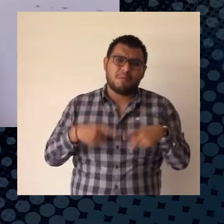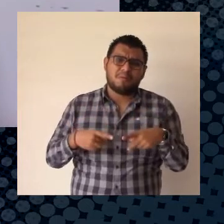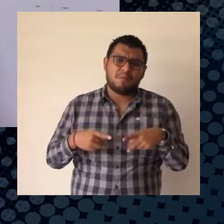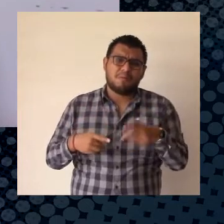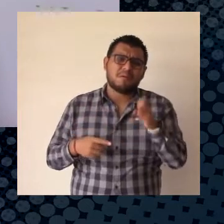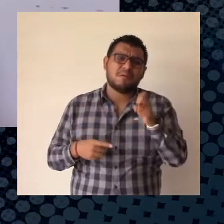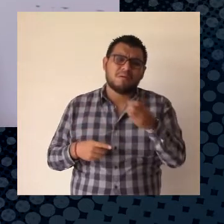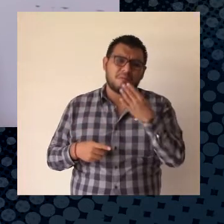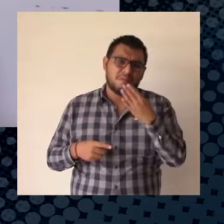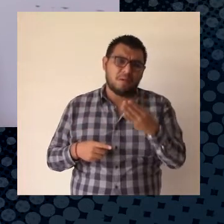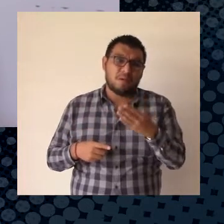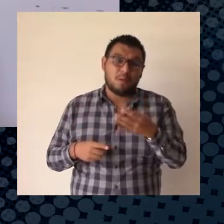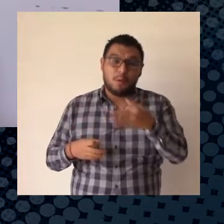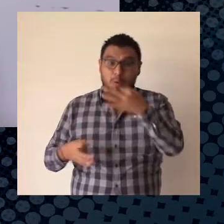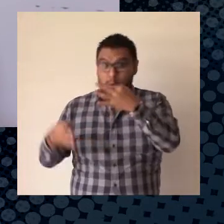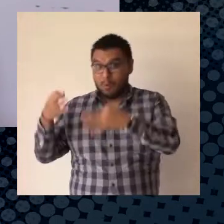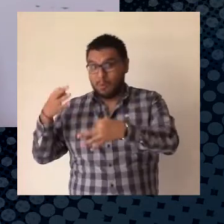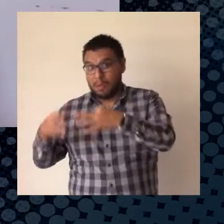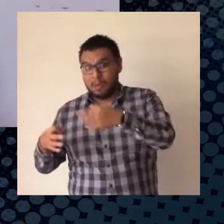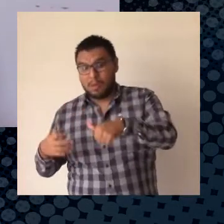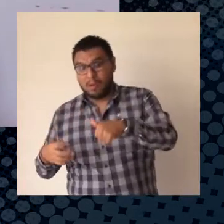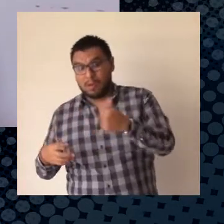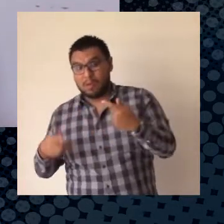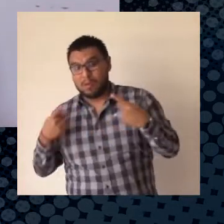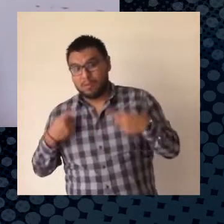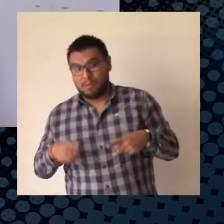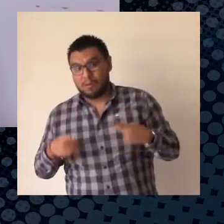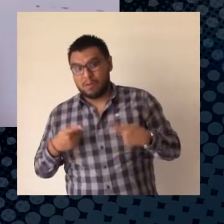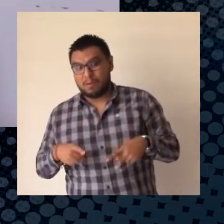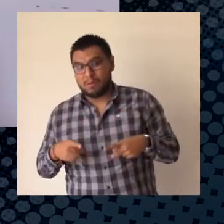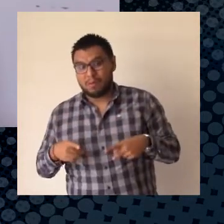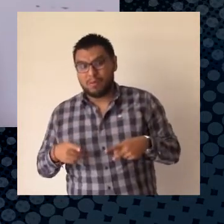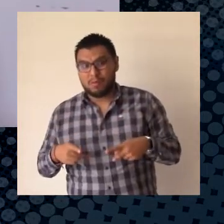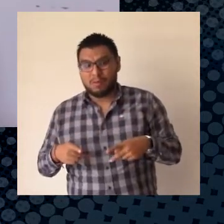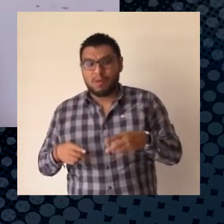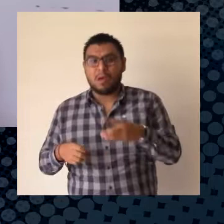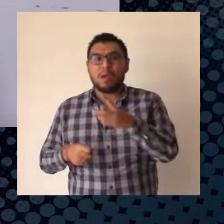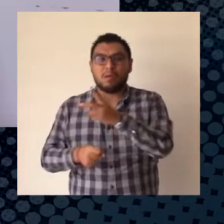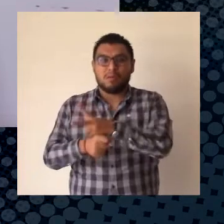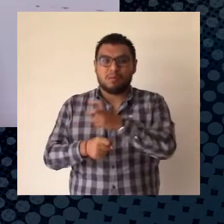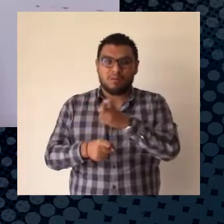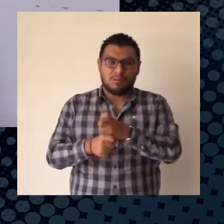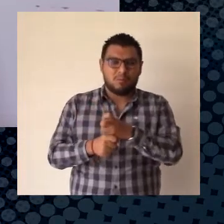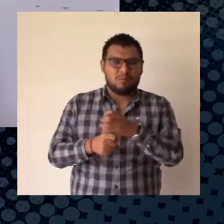bien, el juzgar a otro, la segunda verdad enseñada,